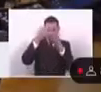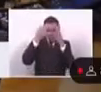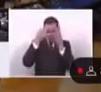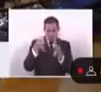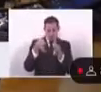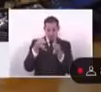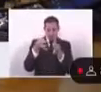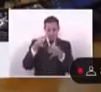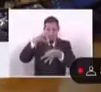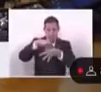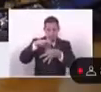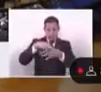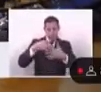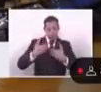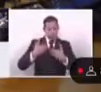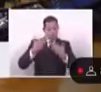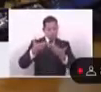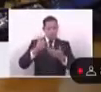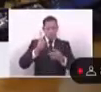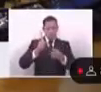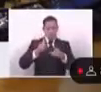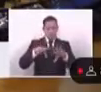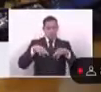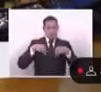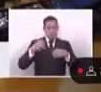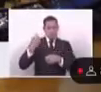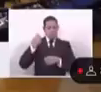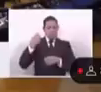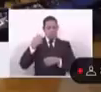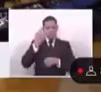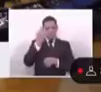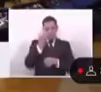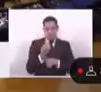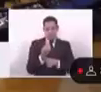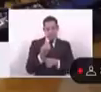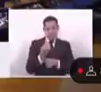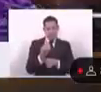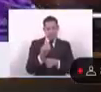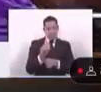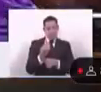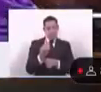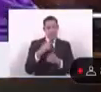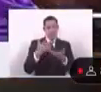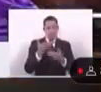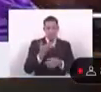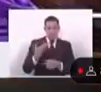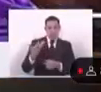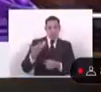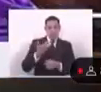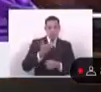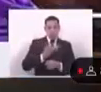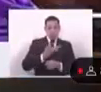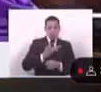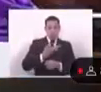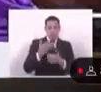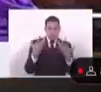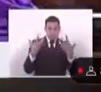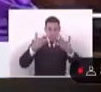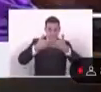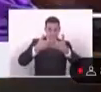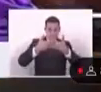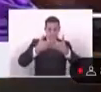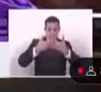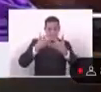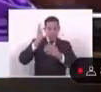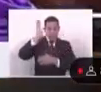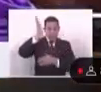siguió defendiendo a su familiar, porque sí, señores, los dos llevan el mismo apellido Romero, y es que ella salió a defender otra